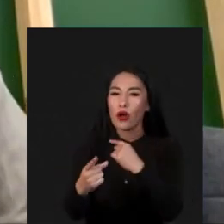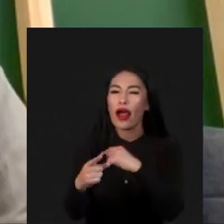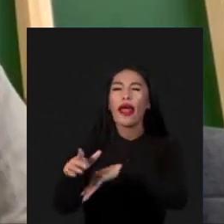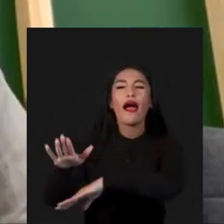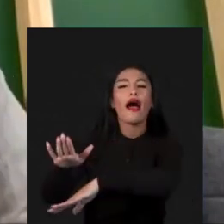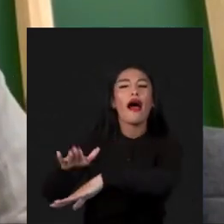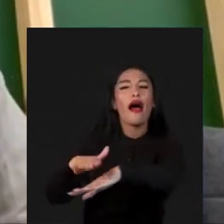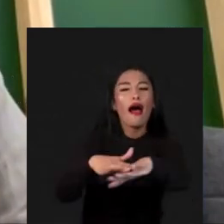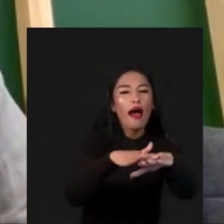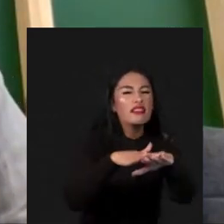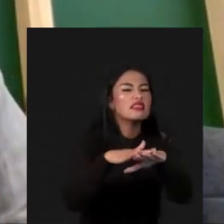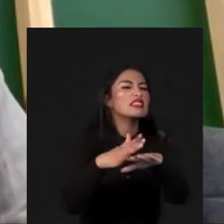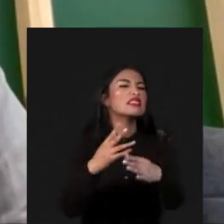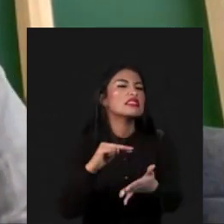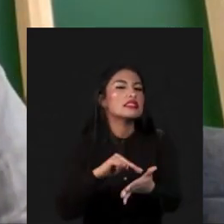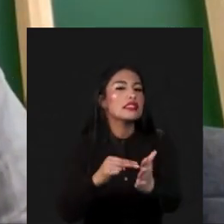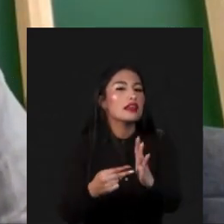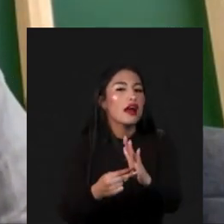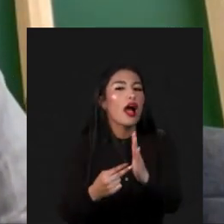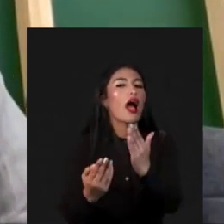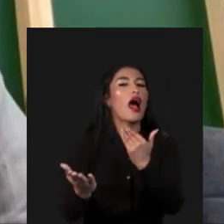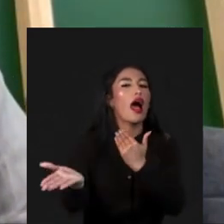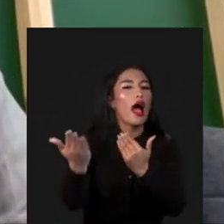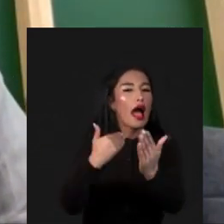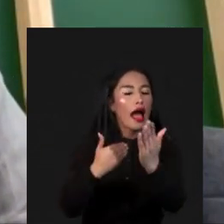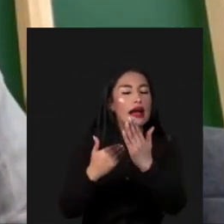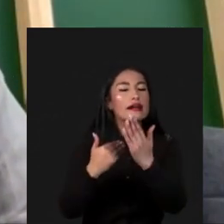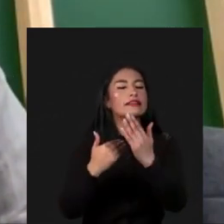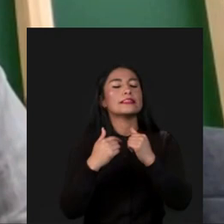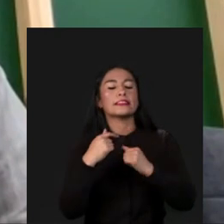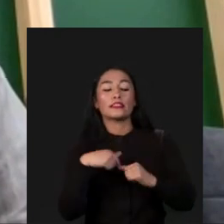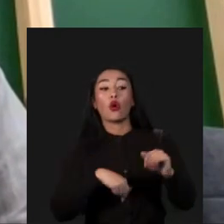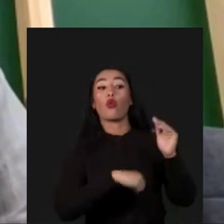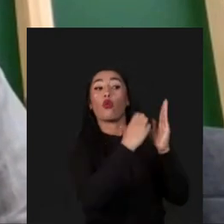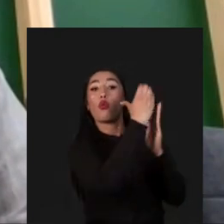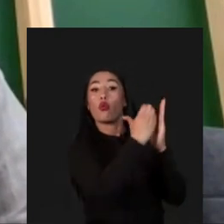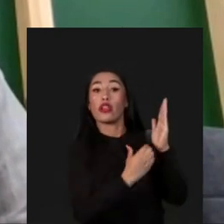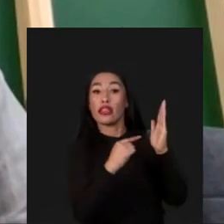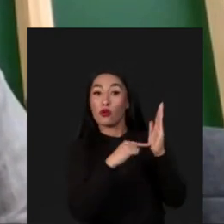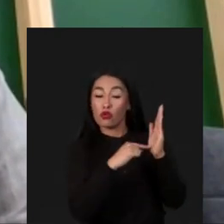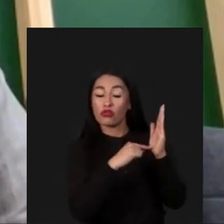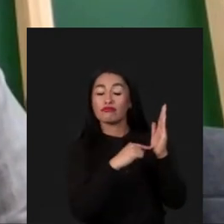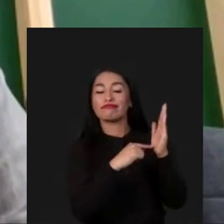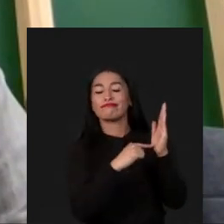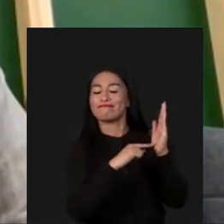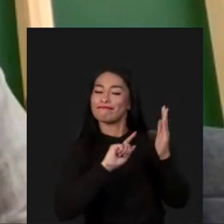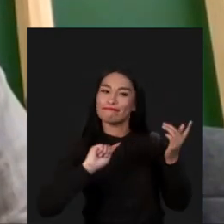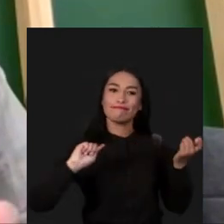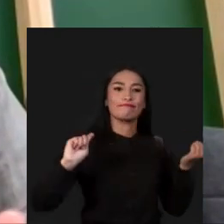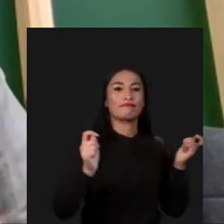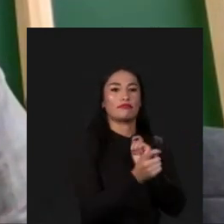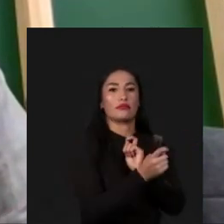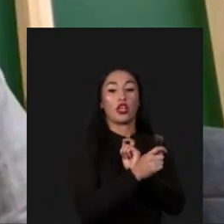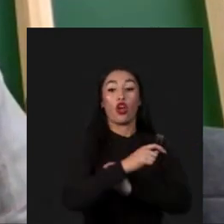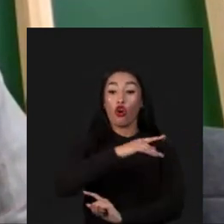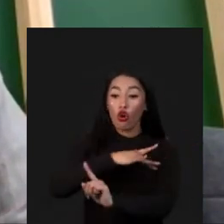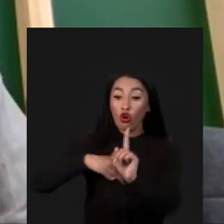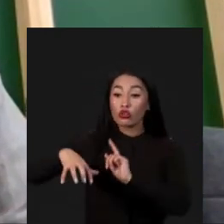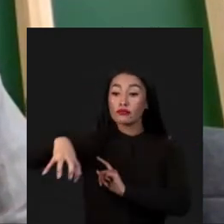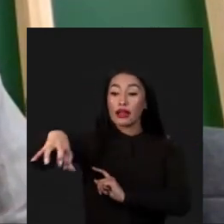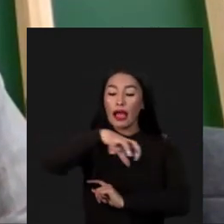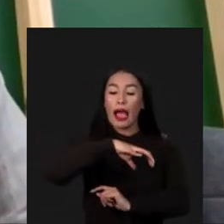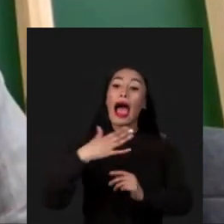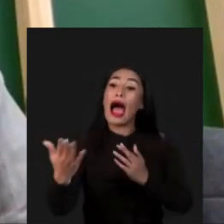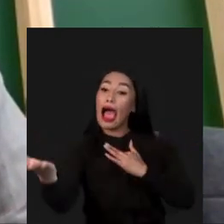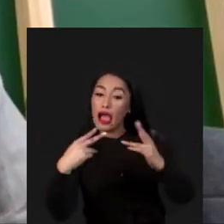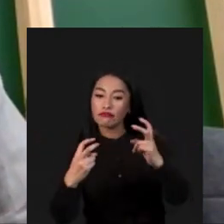decir? Pues quiere decir transformaciones de currículos, quiere decir hablar con los sectores productivos para trabajar conjuntamente, no digo para